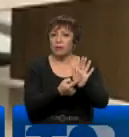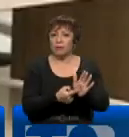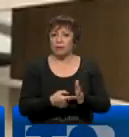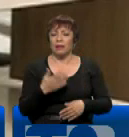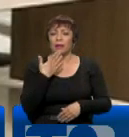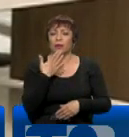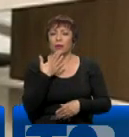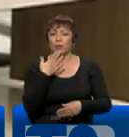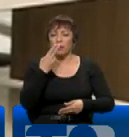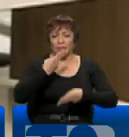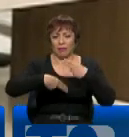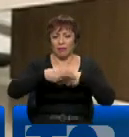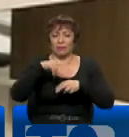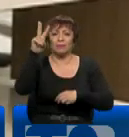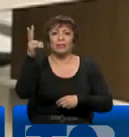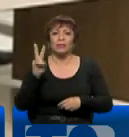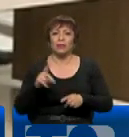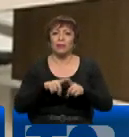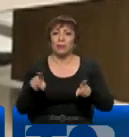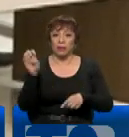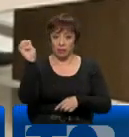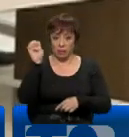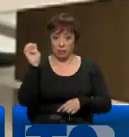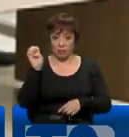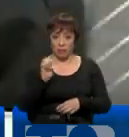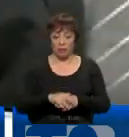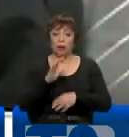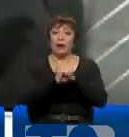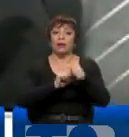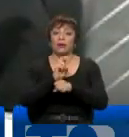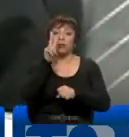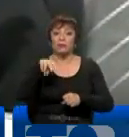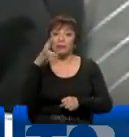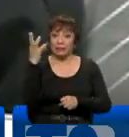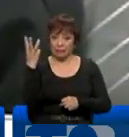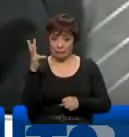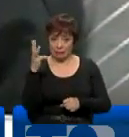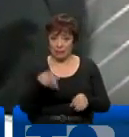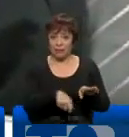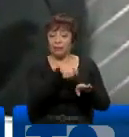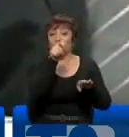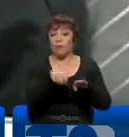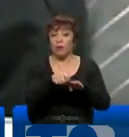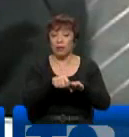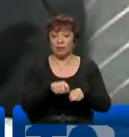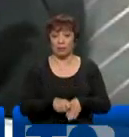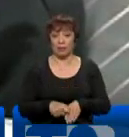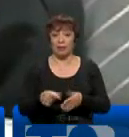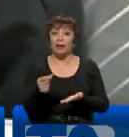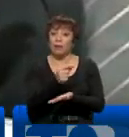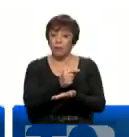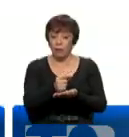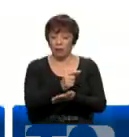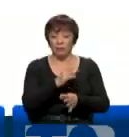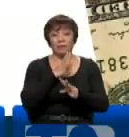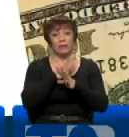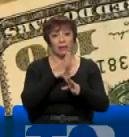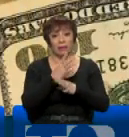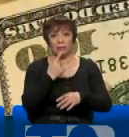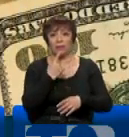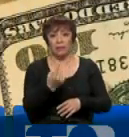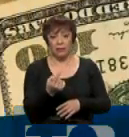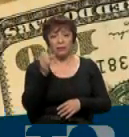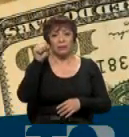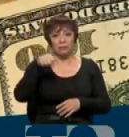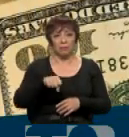esto no fue suficiente ya que en enero de 2016 la cuesta de garantías penales del guayas maría jaramillo hidalgo' sobreseyó